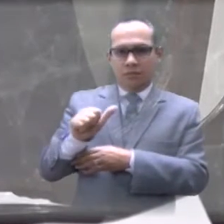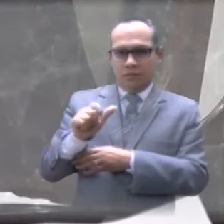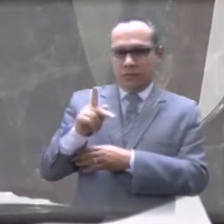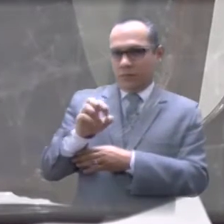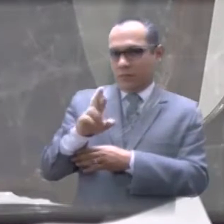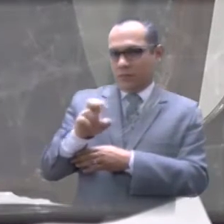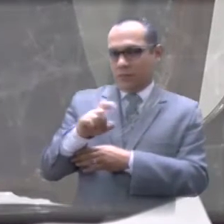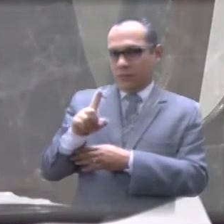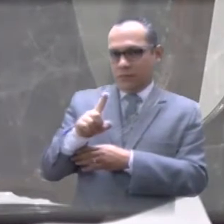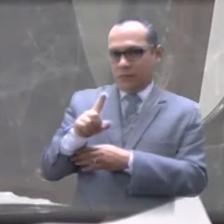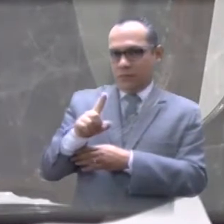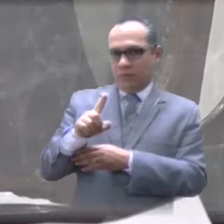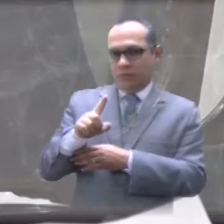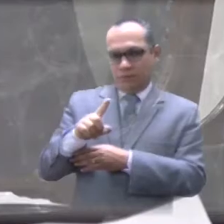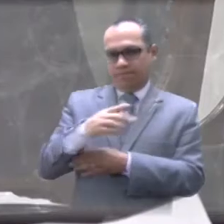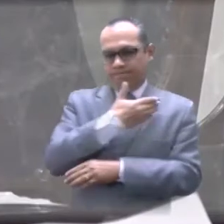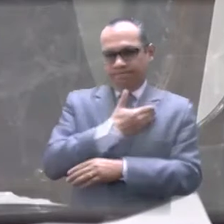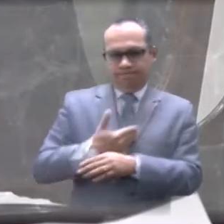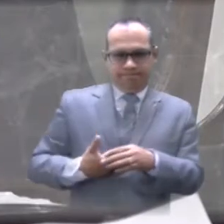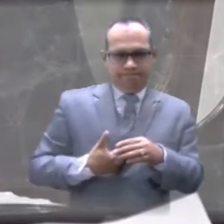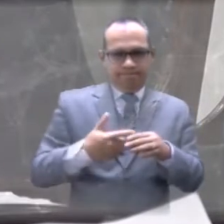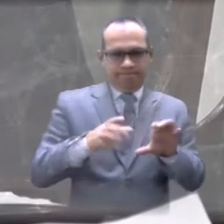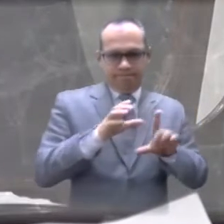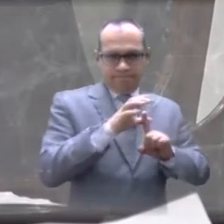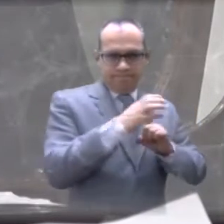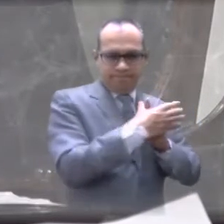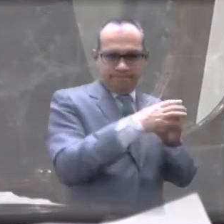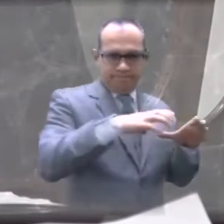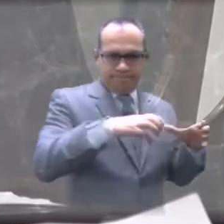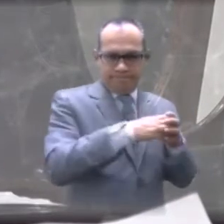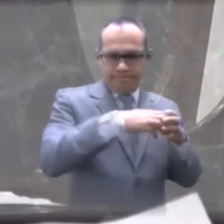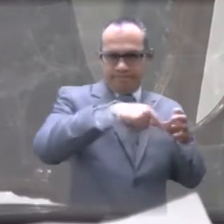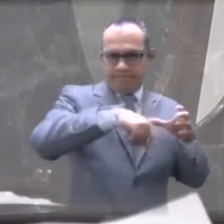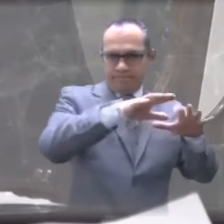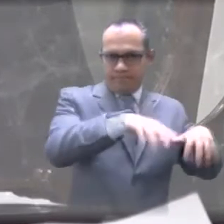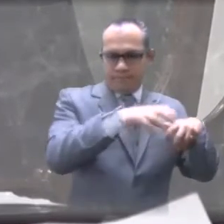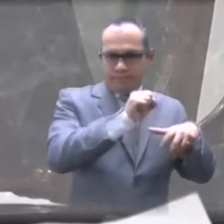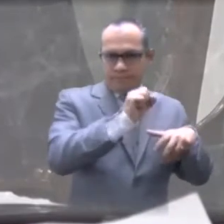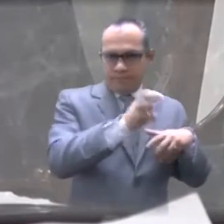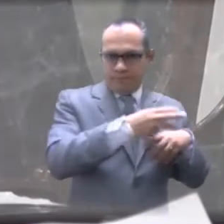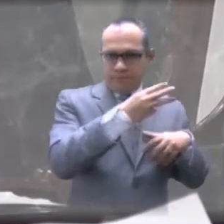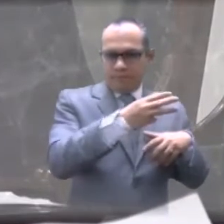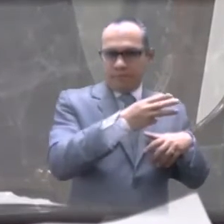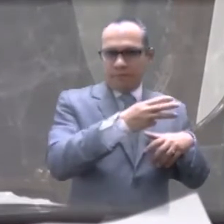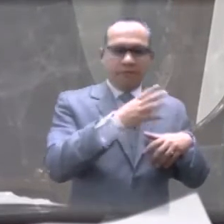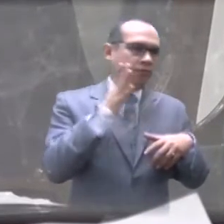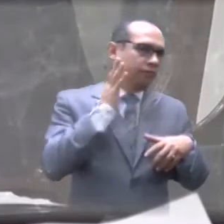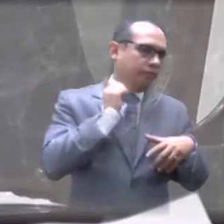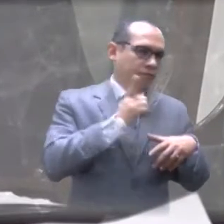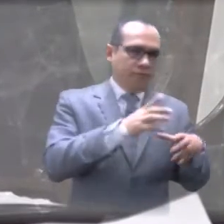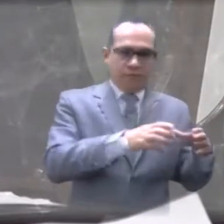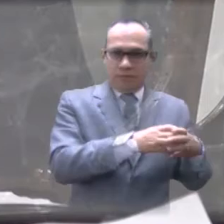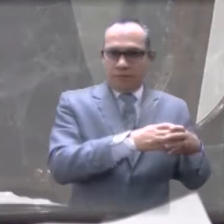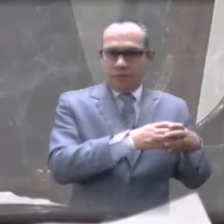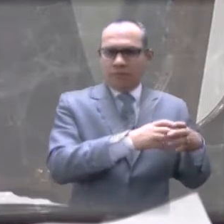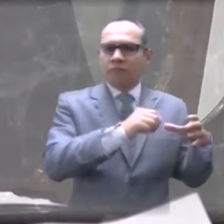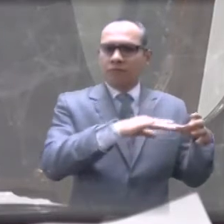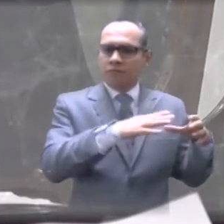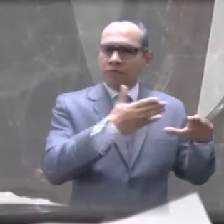presidenta de la Junta de Gobierno del Congreso del Estado de Hidalgo, en el que adjunta el acuerdo de la Junta de